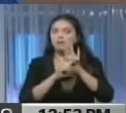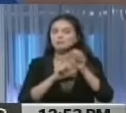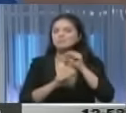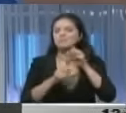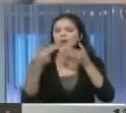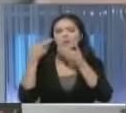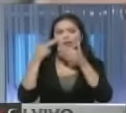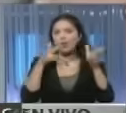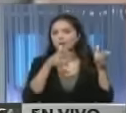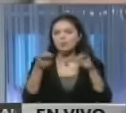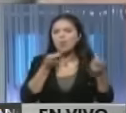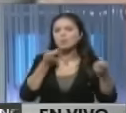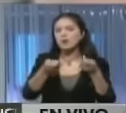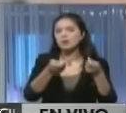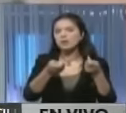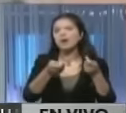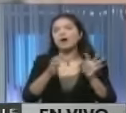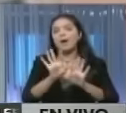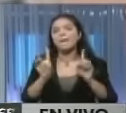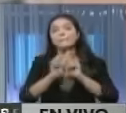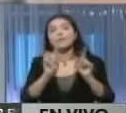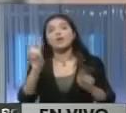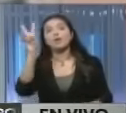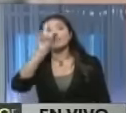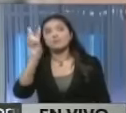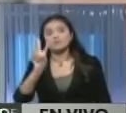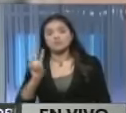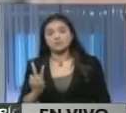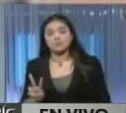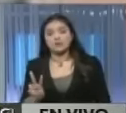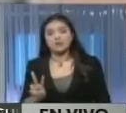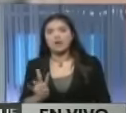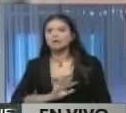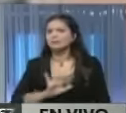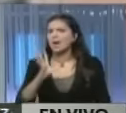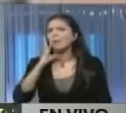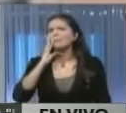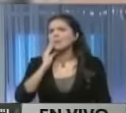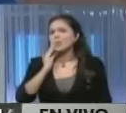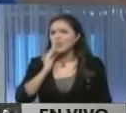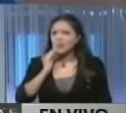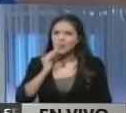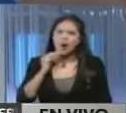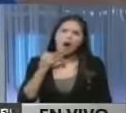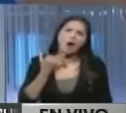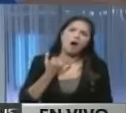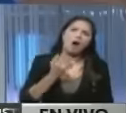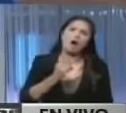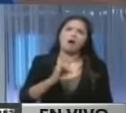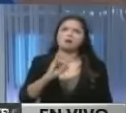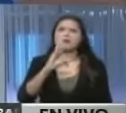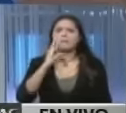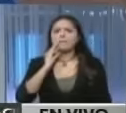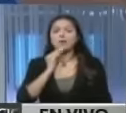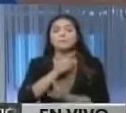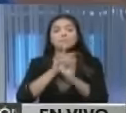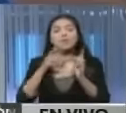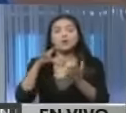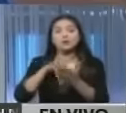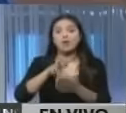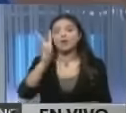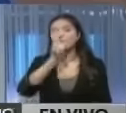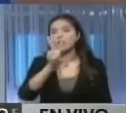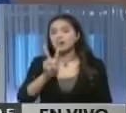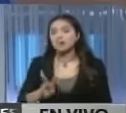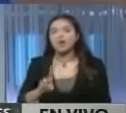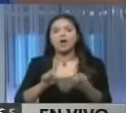terrorismo. Y ya Venezuela ha vivido actos terroristas y ha actuado el Estado venezolano, ha